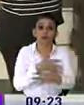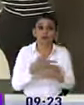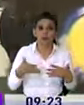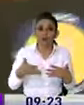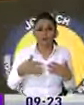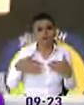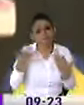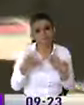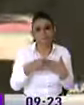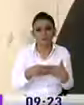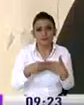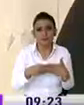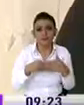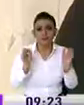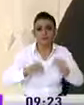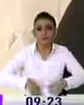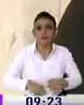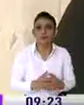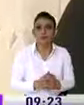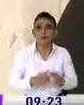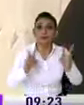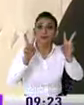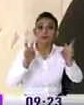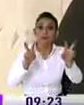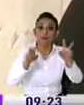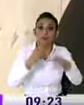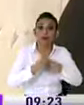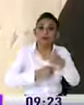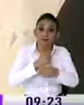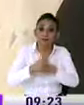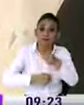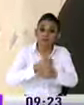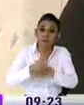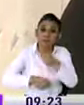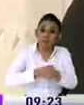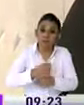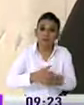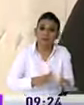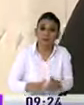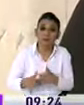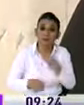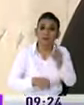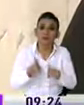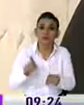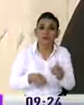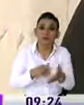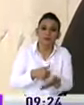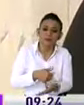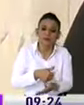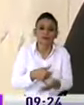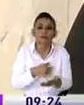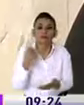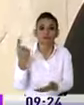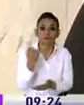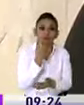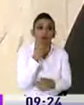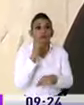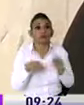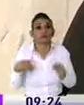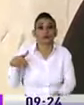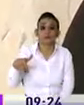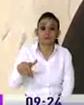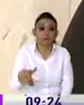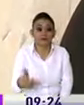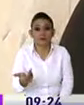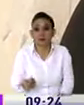más flexibles. Por el tema de los años de diálisis, mucha gente sale mal, tiene vértigo, no pueden caminar solas.